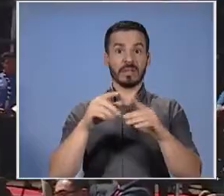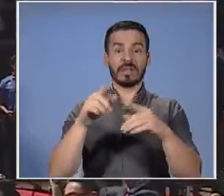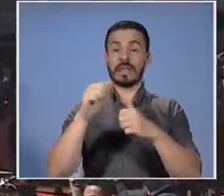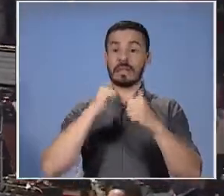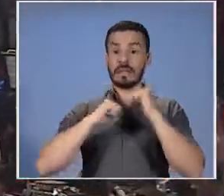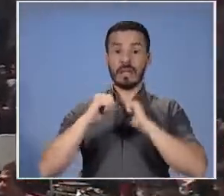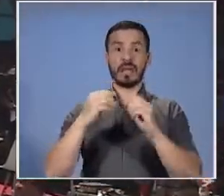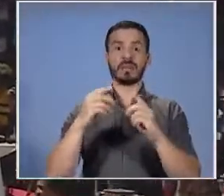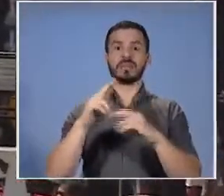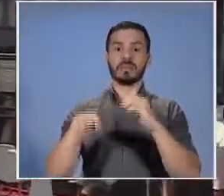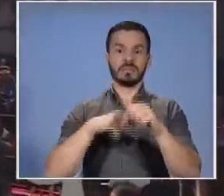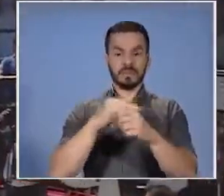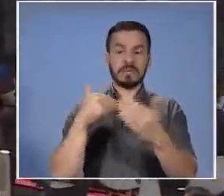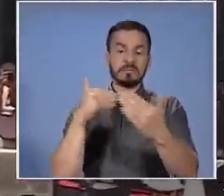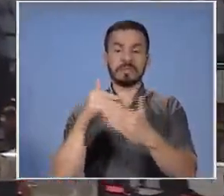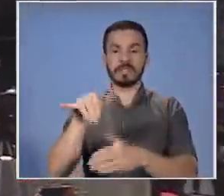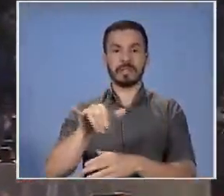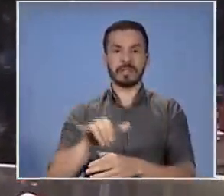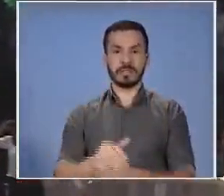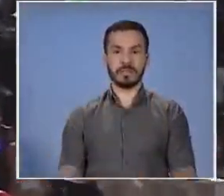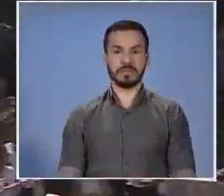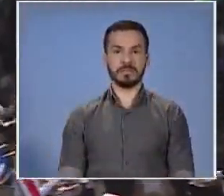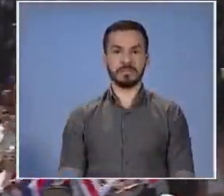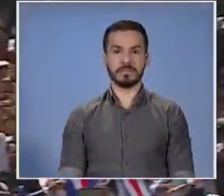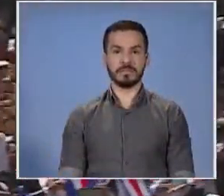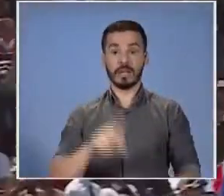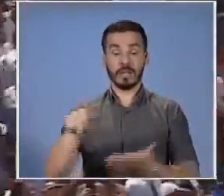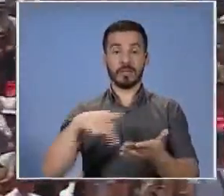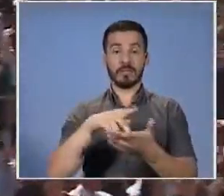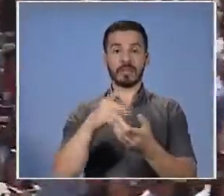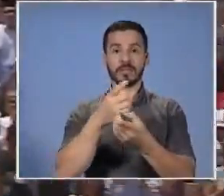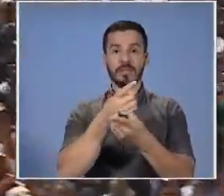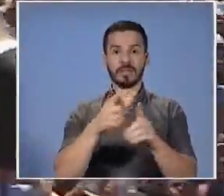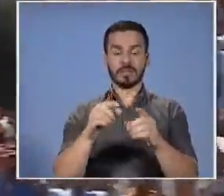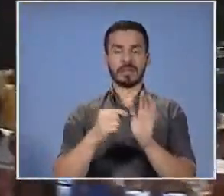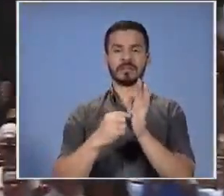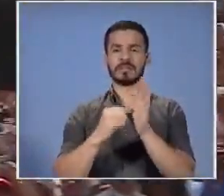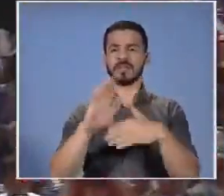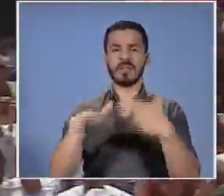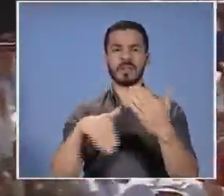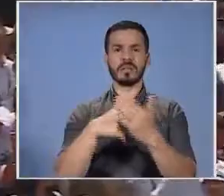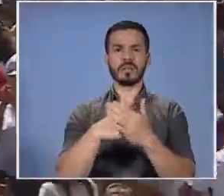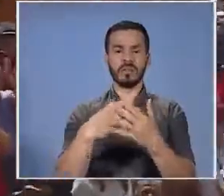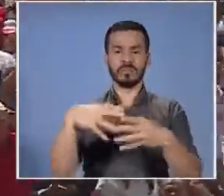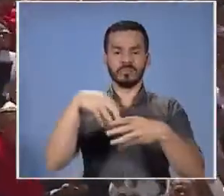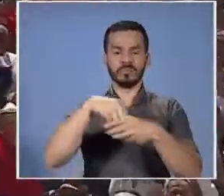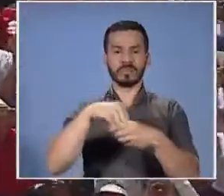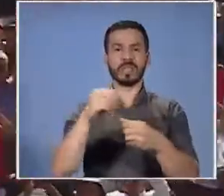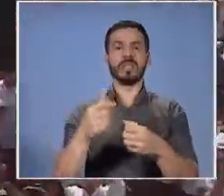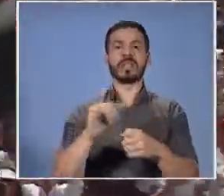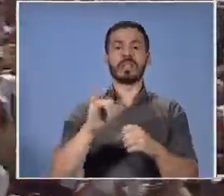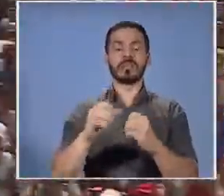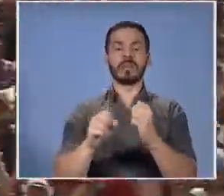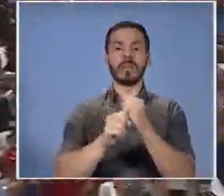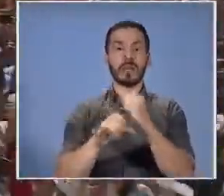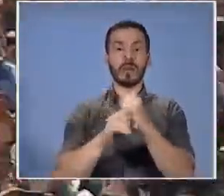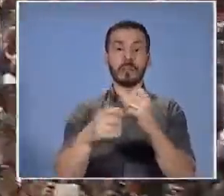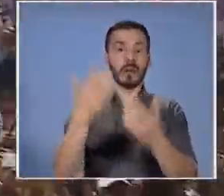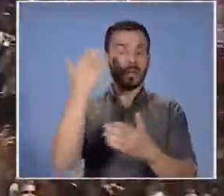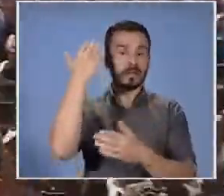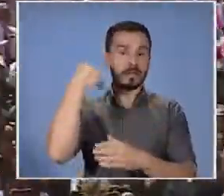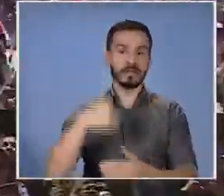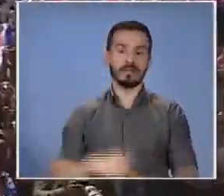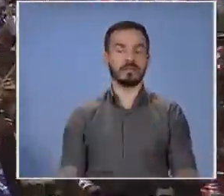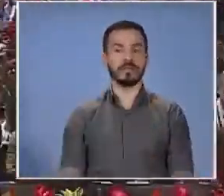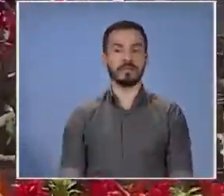el Teatro Nacional. El Teatro Nacional. Y allí la Plaza de la Democracia pues representa todo esto que estuvo tanto, incluso en la campaña presidencial que acabamos de